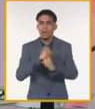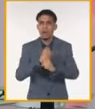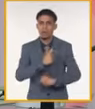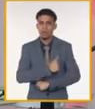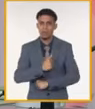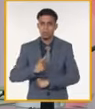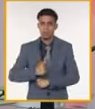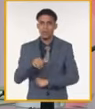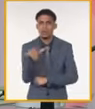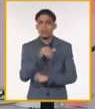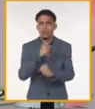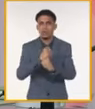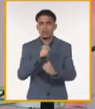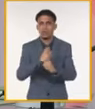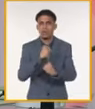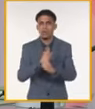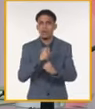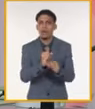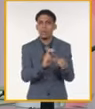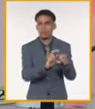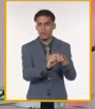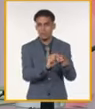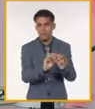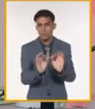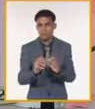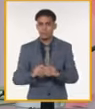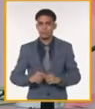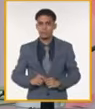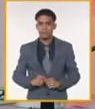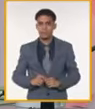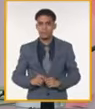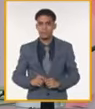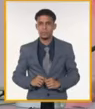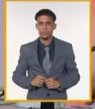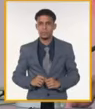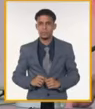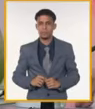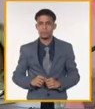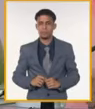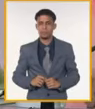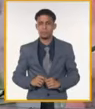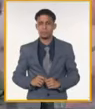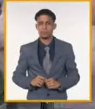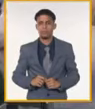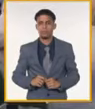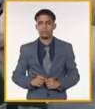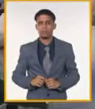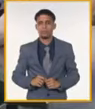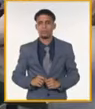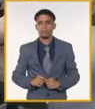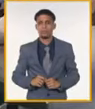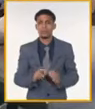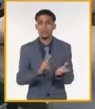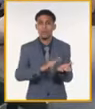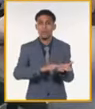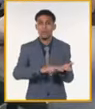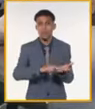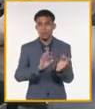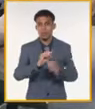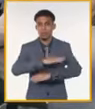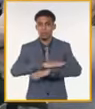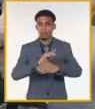también con el trabajo de las micro pequeñas y medianas empresas vamos a recordar los miembros del Consejo de